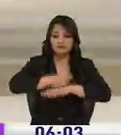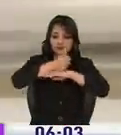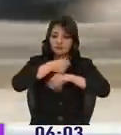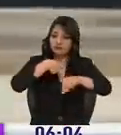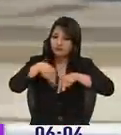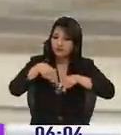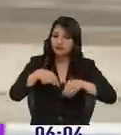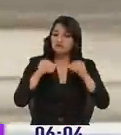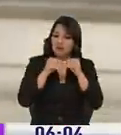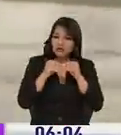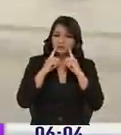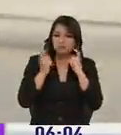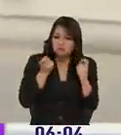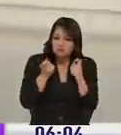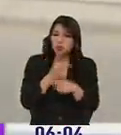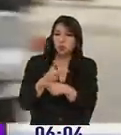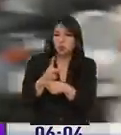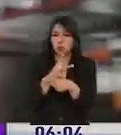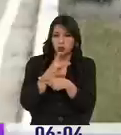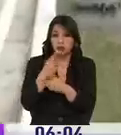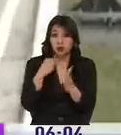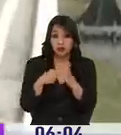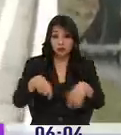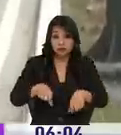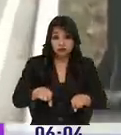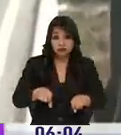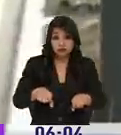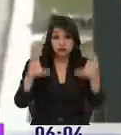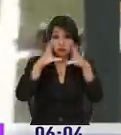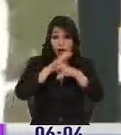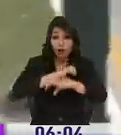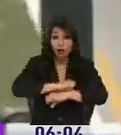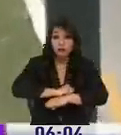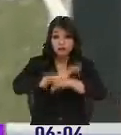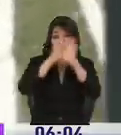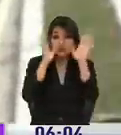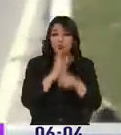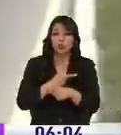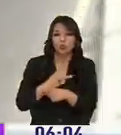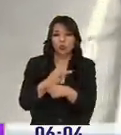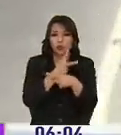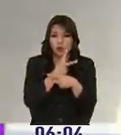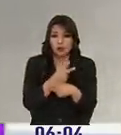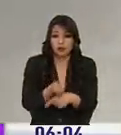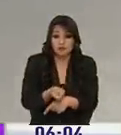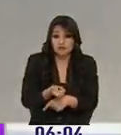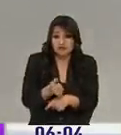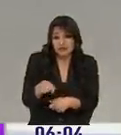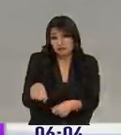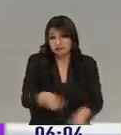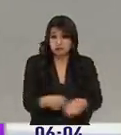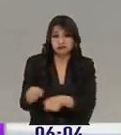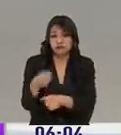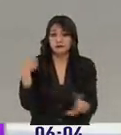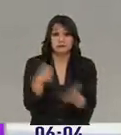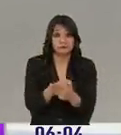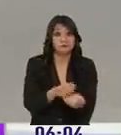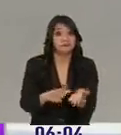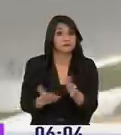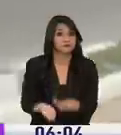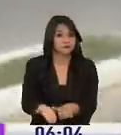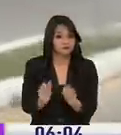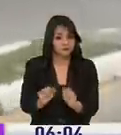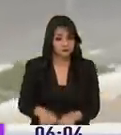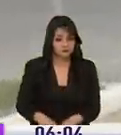tener mayor cuidado, sobre todo cuando se conduce durante horas de la madrugada, pues una mala maniobra y puede costar la vida,